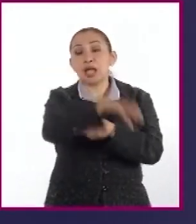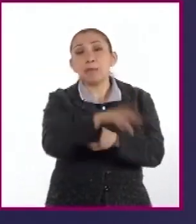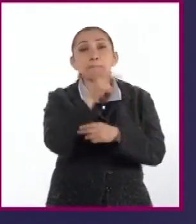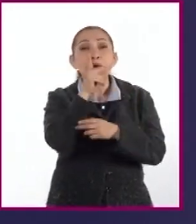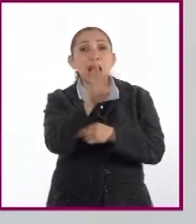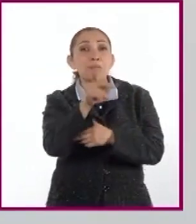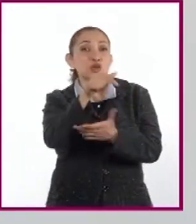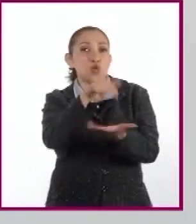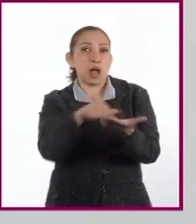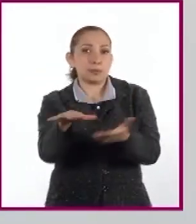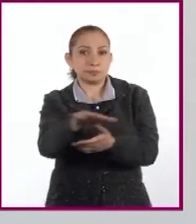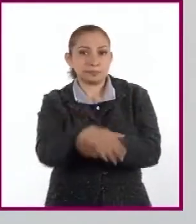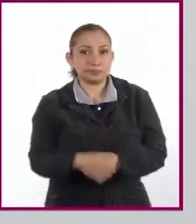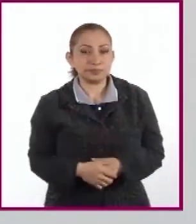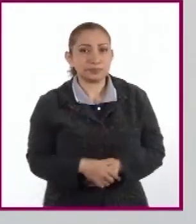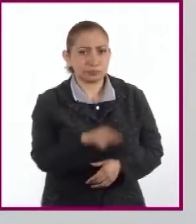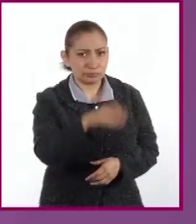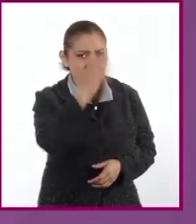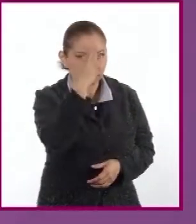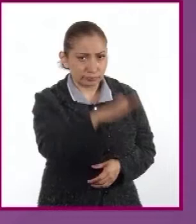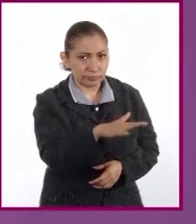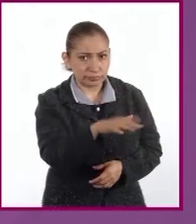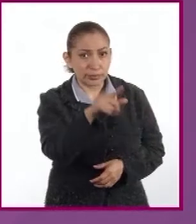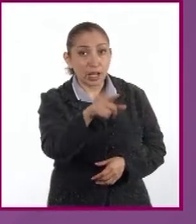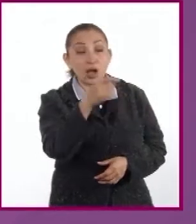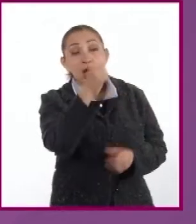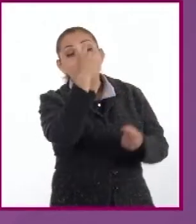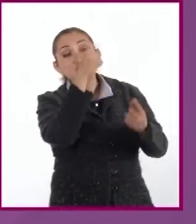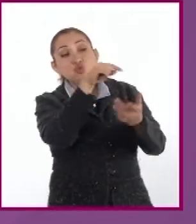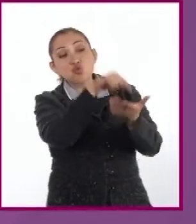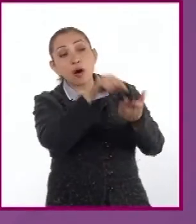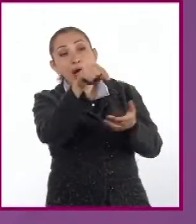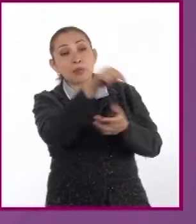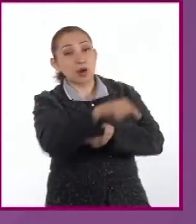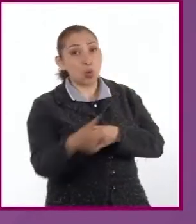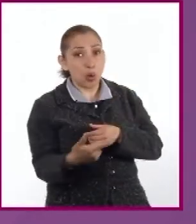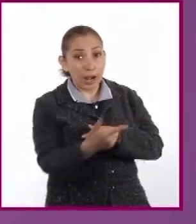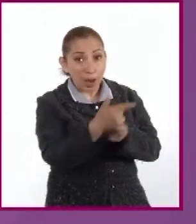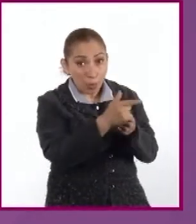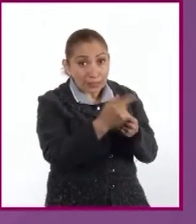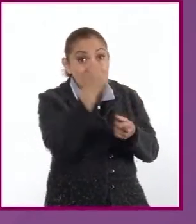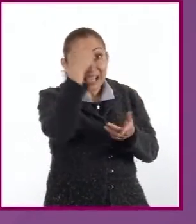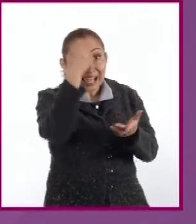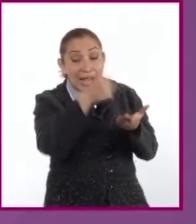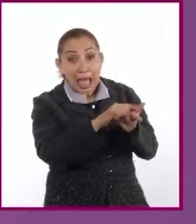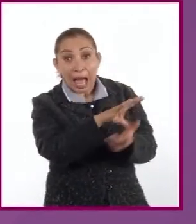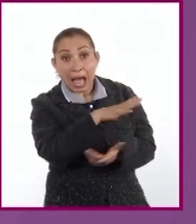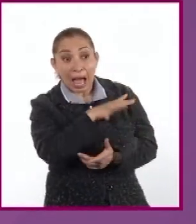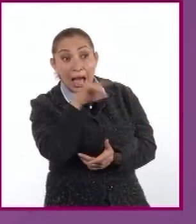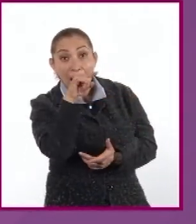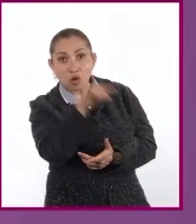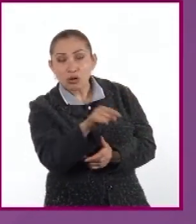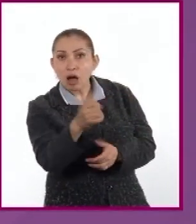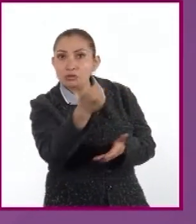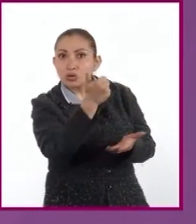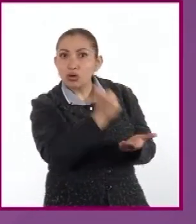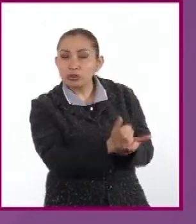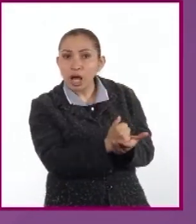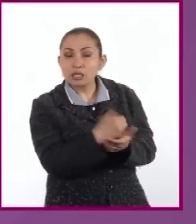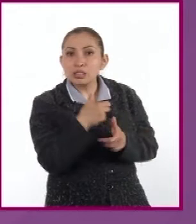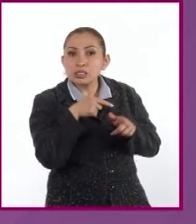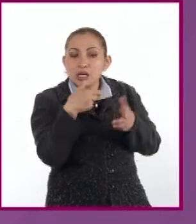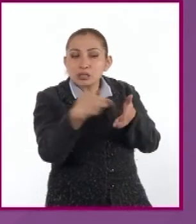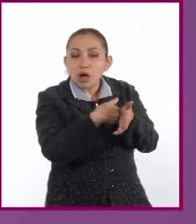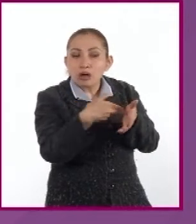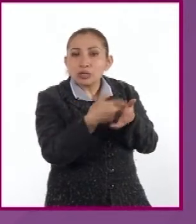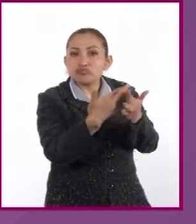términos locales. ¿Sabían que en algunos lugares como Guanajuato se cree que existe una ciudad que conserva